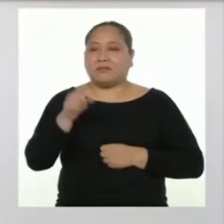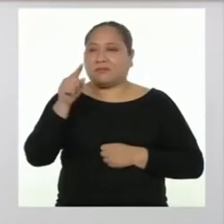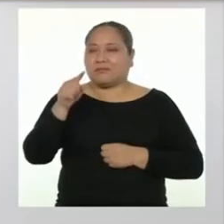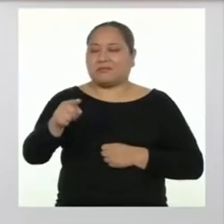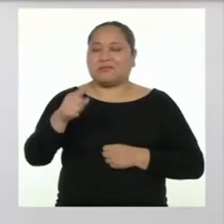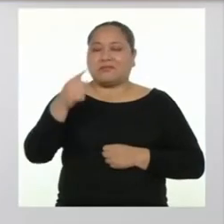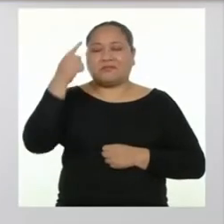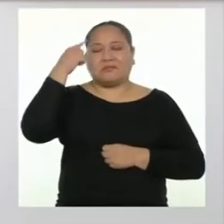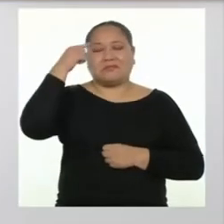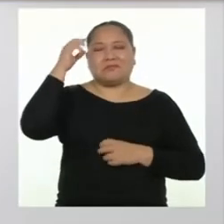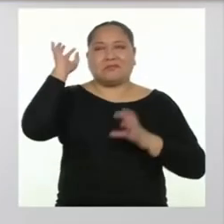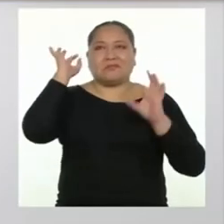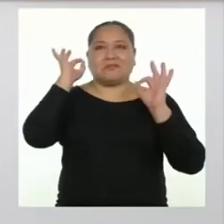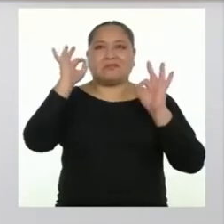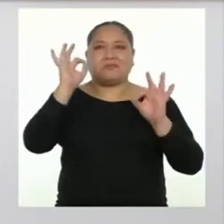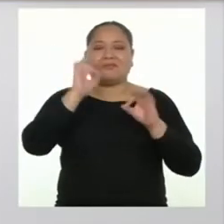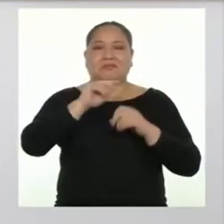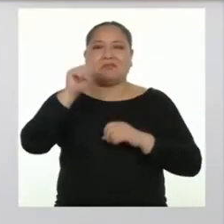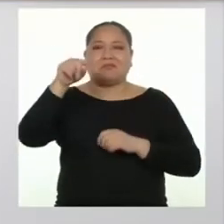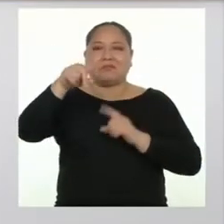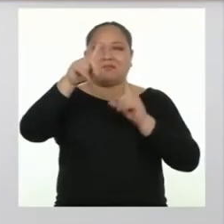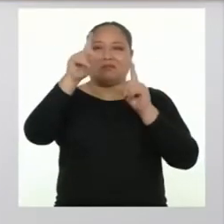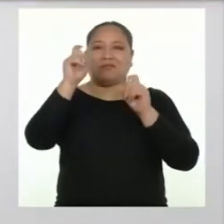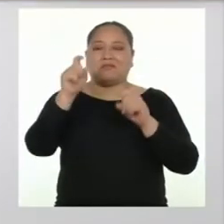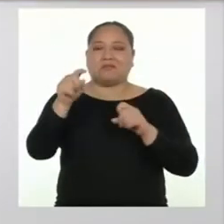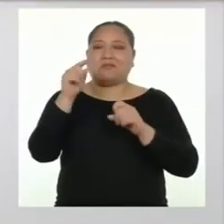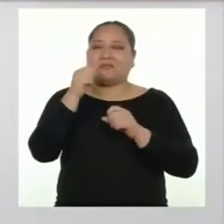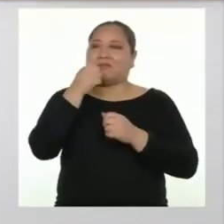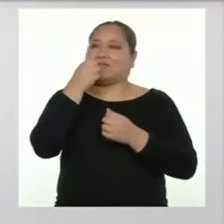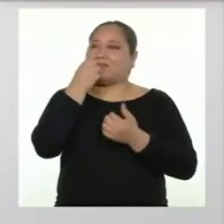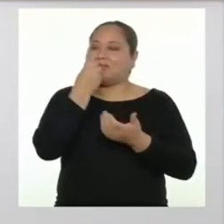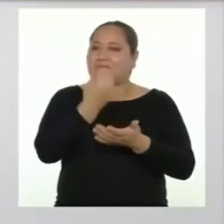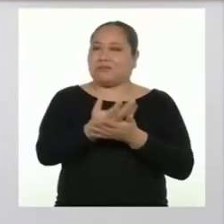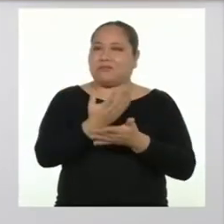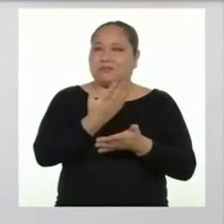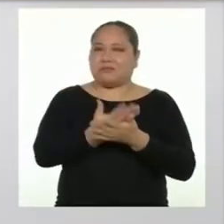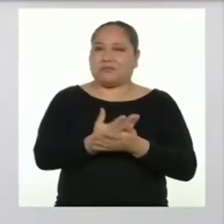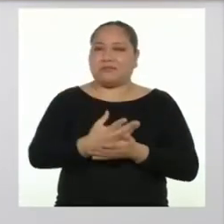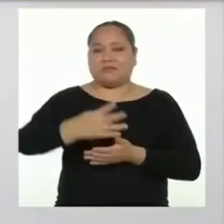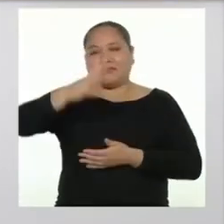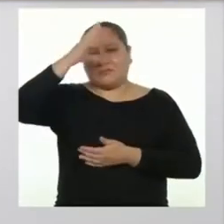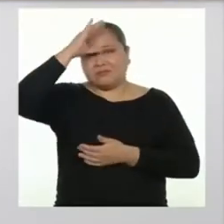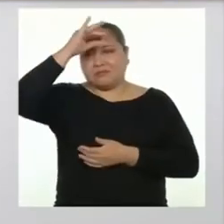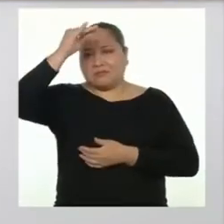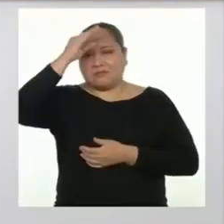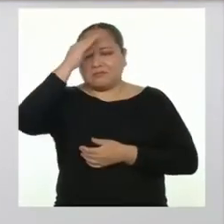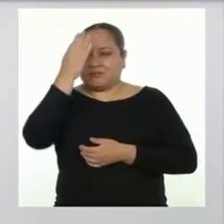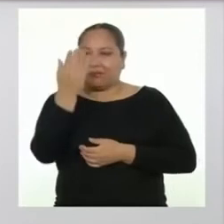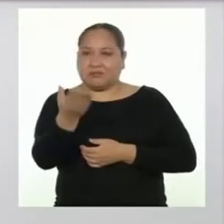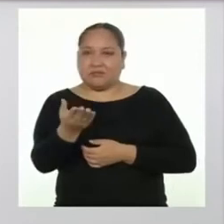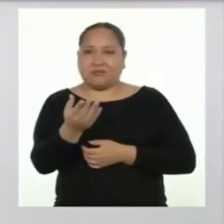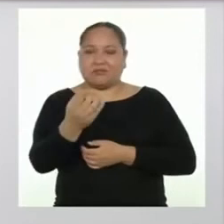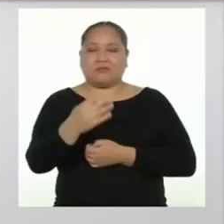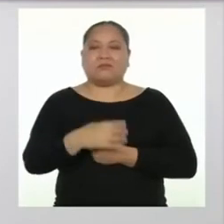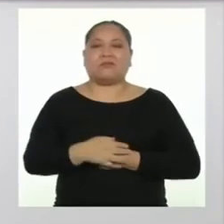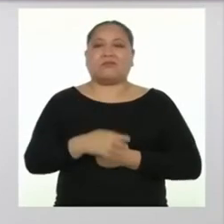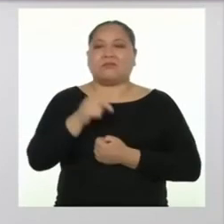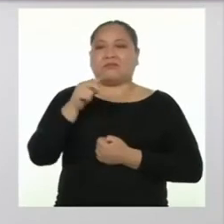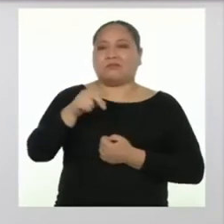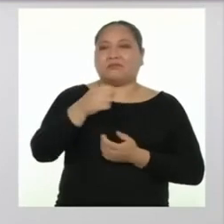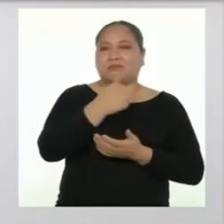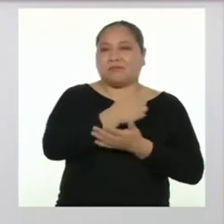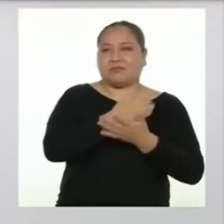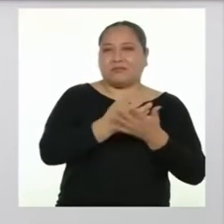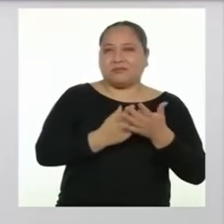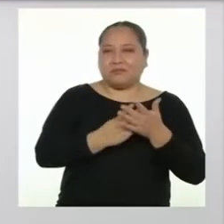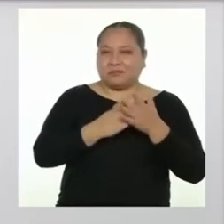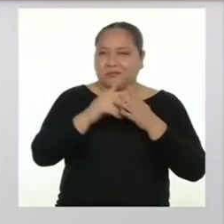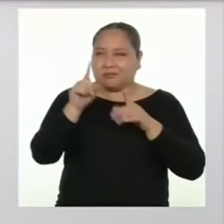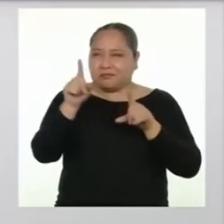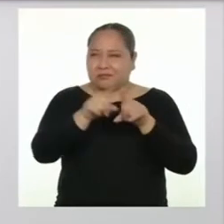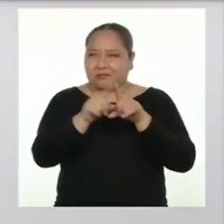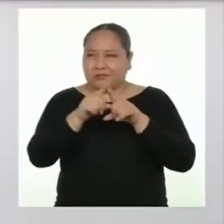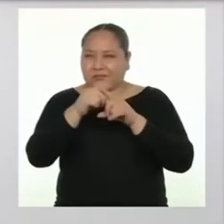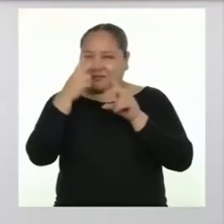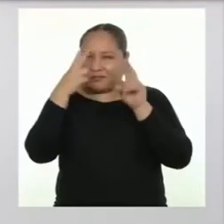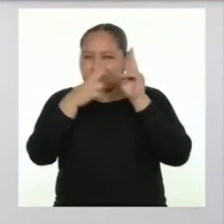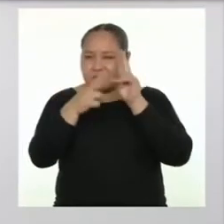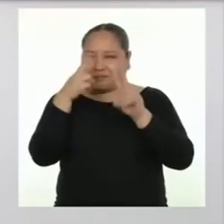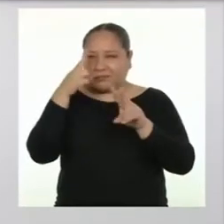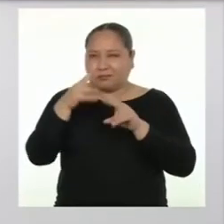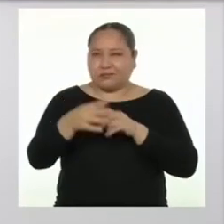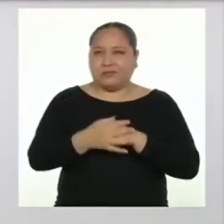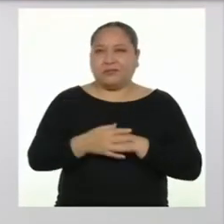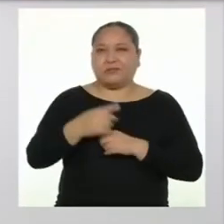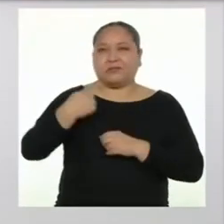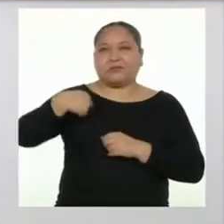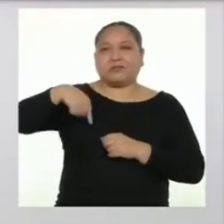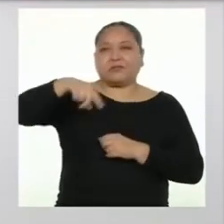Eso me parece excelente. Esa pregunta es muy buena. Chicas, chicos, hay un aspecto adicional que también debemos